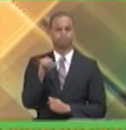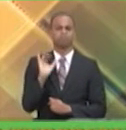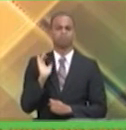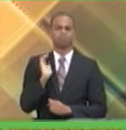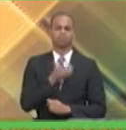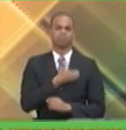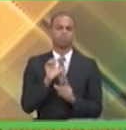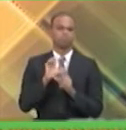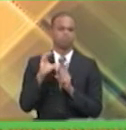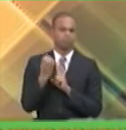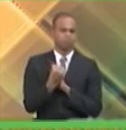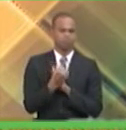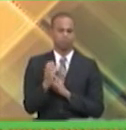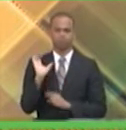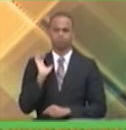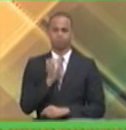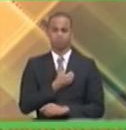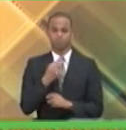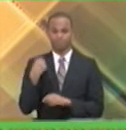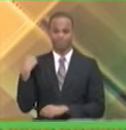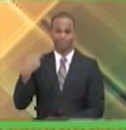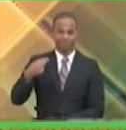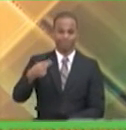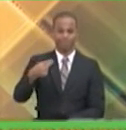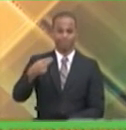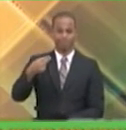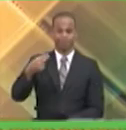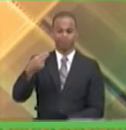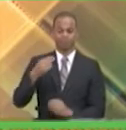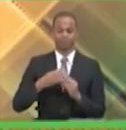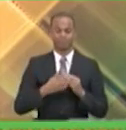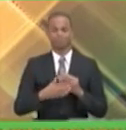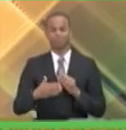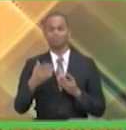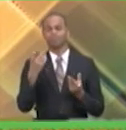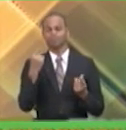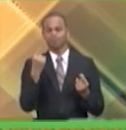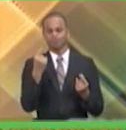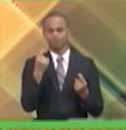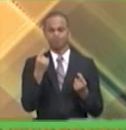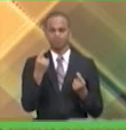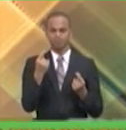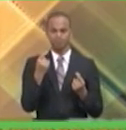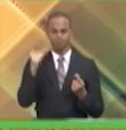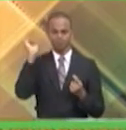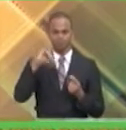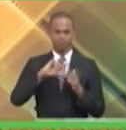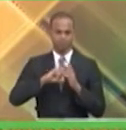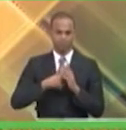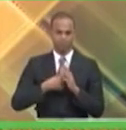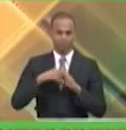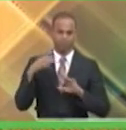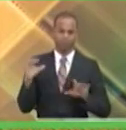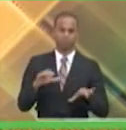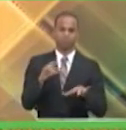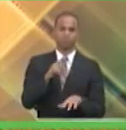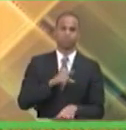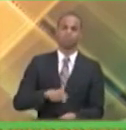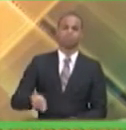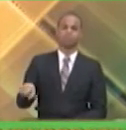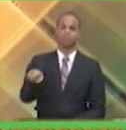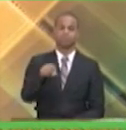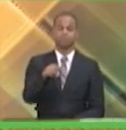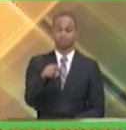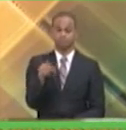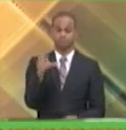nuestra cultura, lo que es nuestra historia, y de ahí nace esa iniciativa de que ellos,